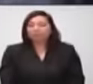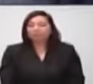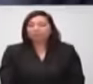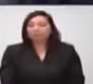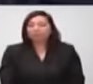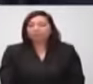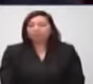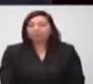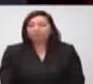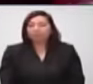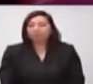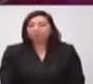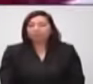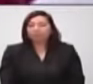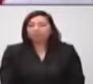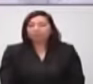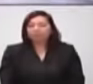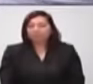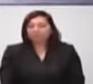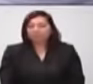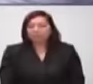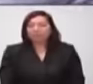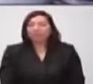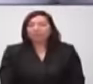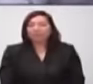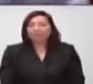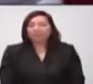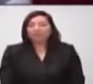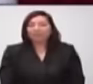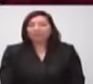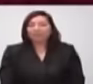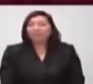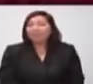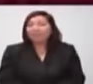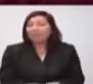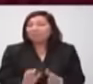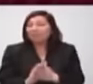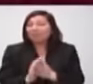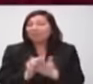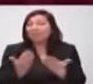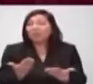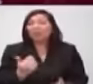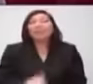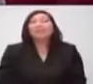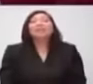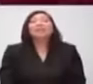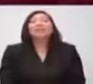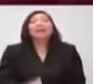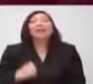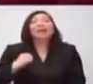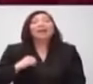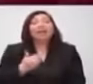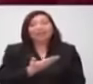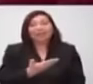Foronda tiene la palabra. Gracias, señor presidente. A través suyo también saludar la presencia del señor